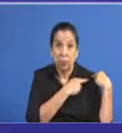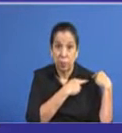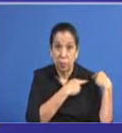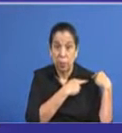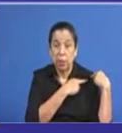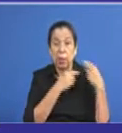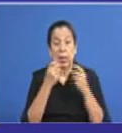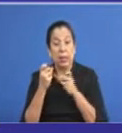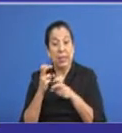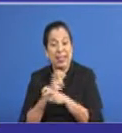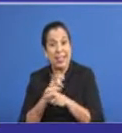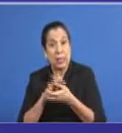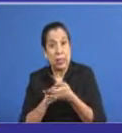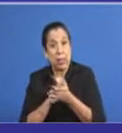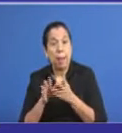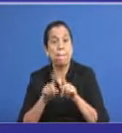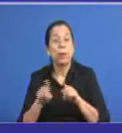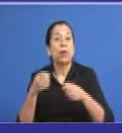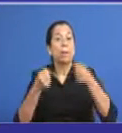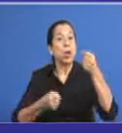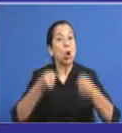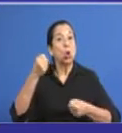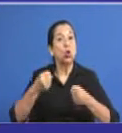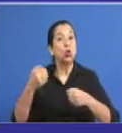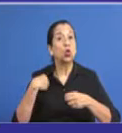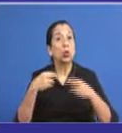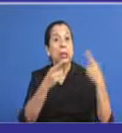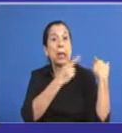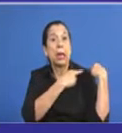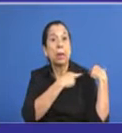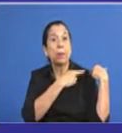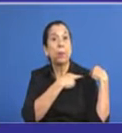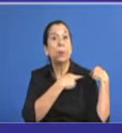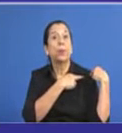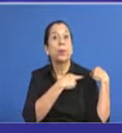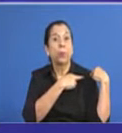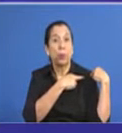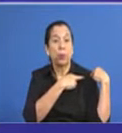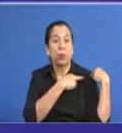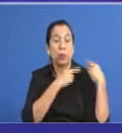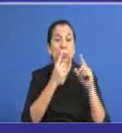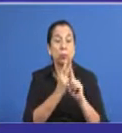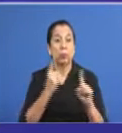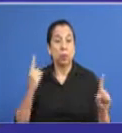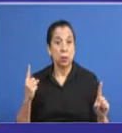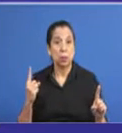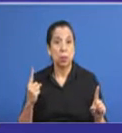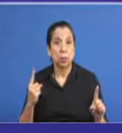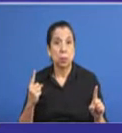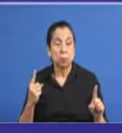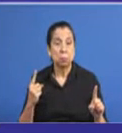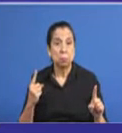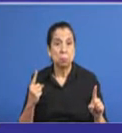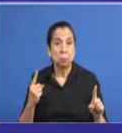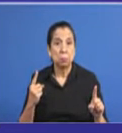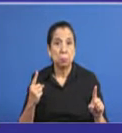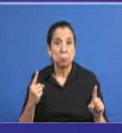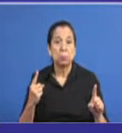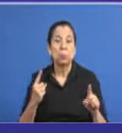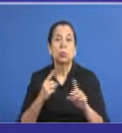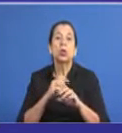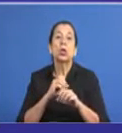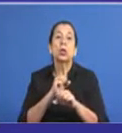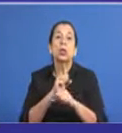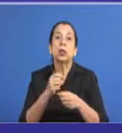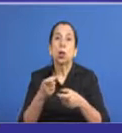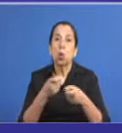alcoholado, pero también los transportistas tienen la responsabilidad de respetar ese distanciamiento social. Esa costumbre de un conductor